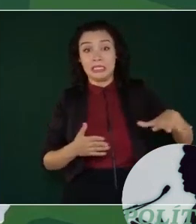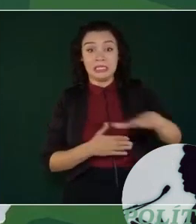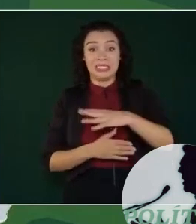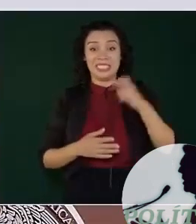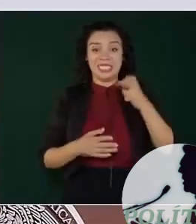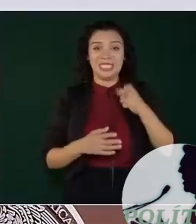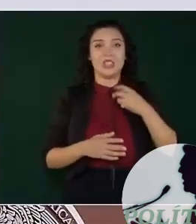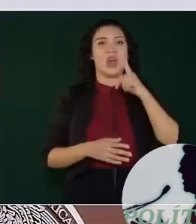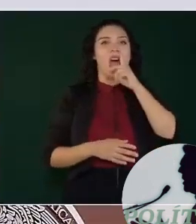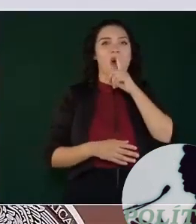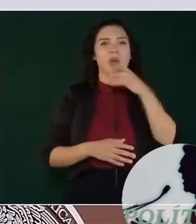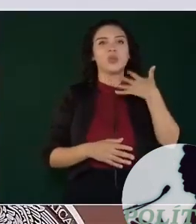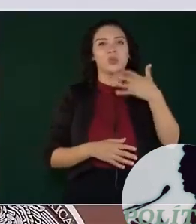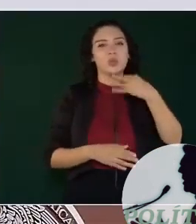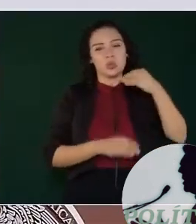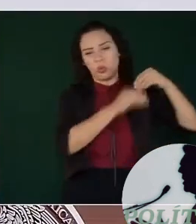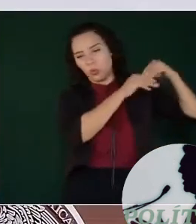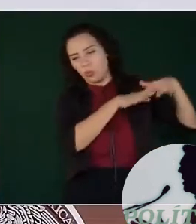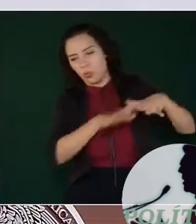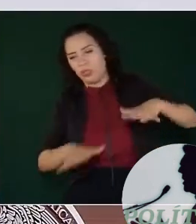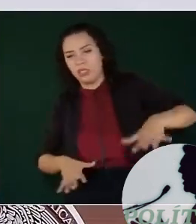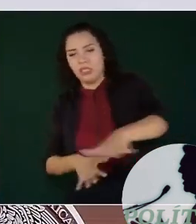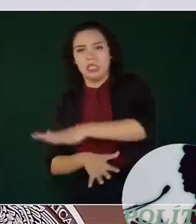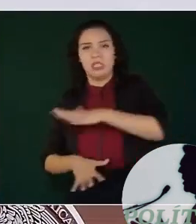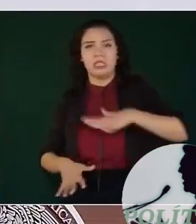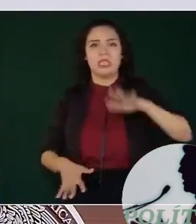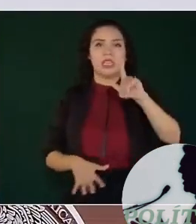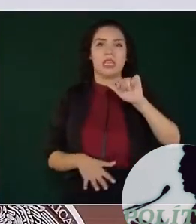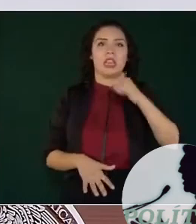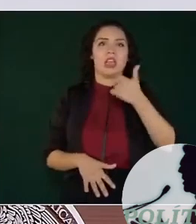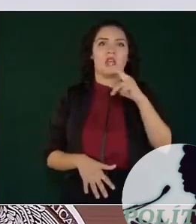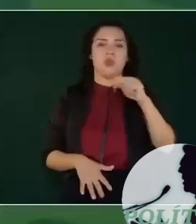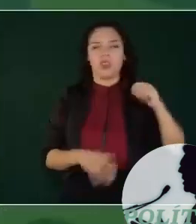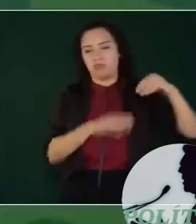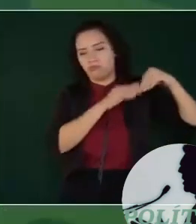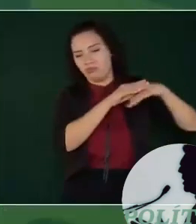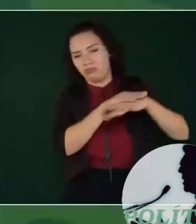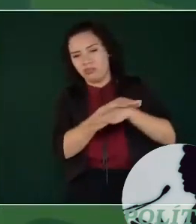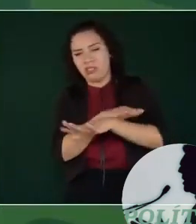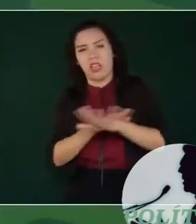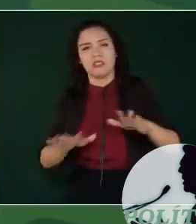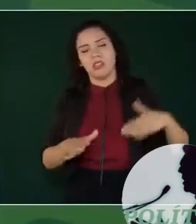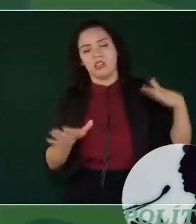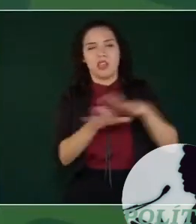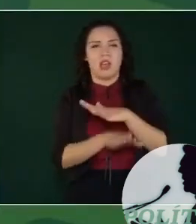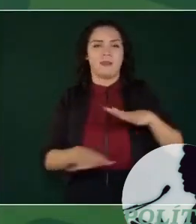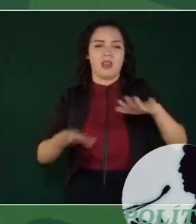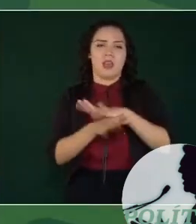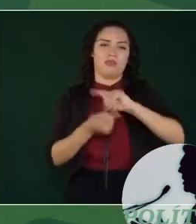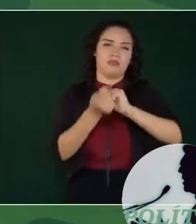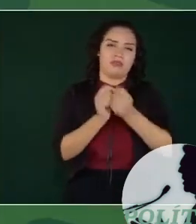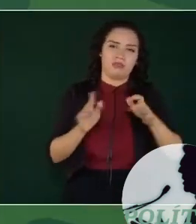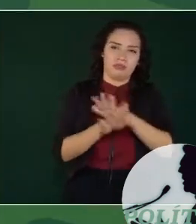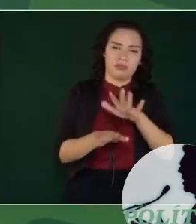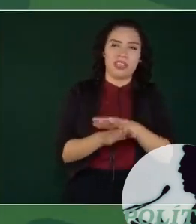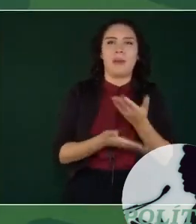todas las aguas negras de la zona conurbada, y que a la vez ha tenido también todo un proceso de cuidado de los gobiernos